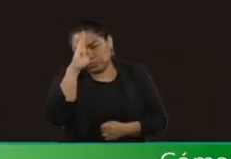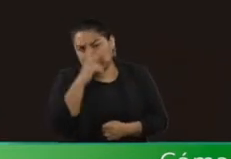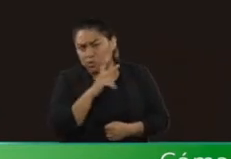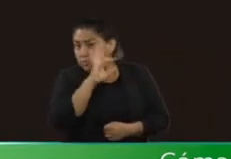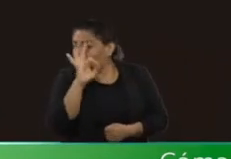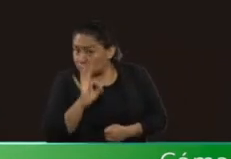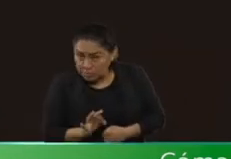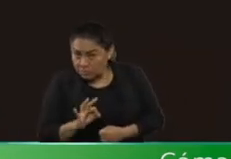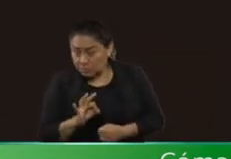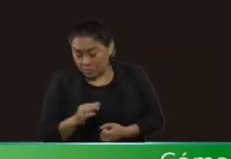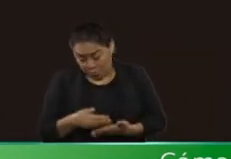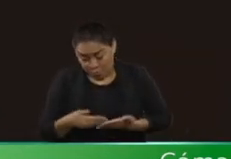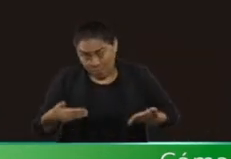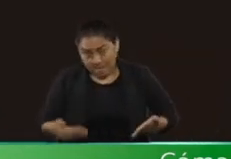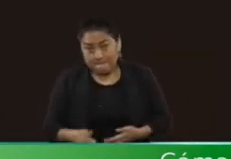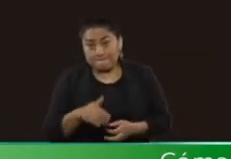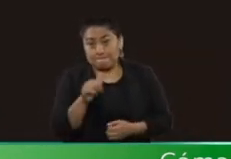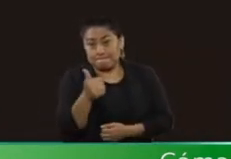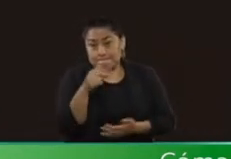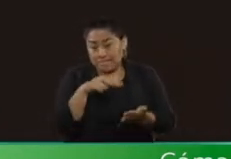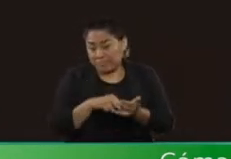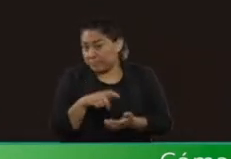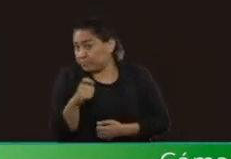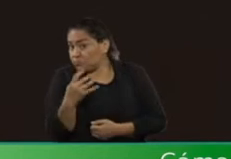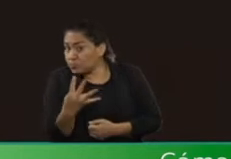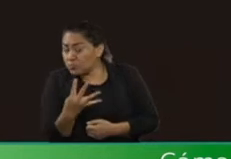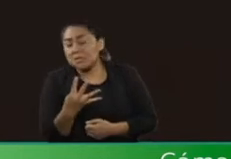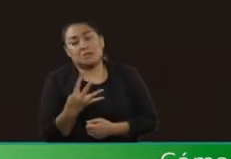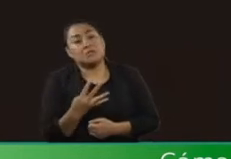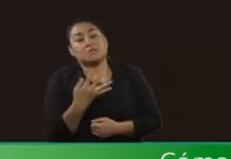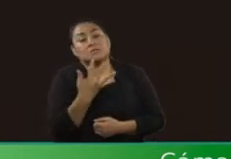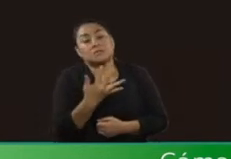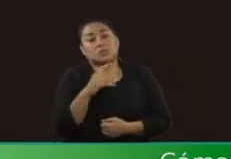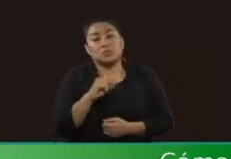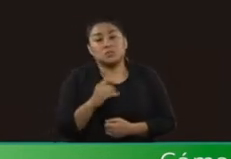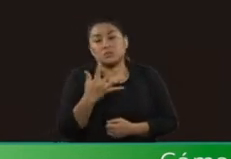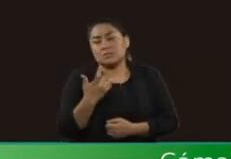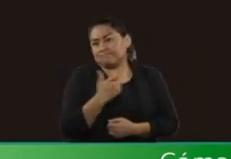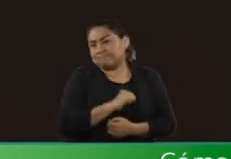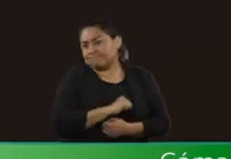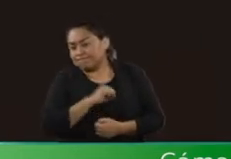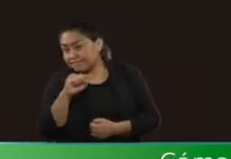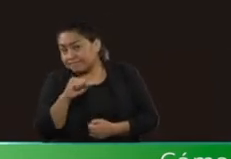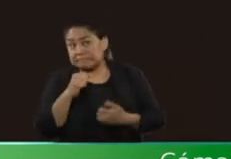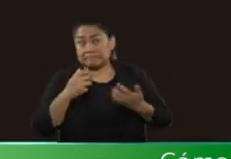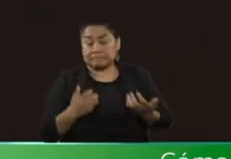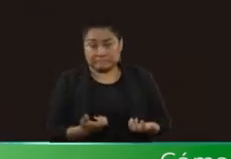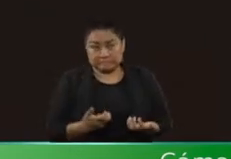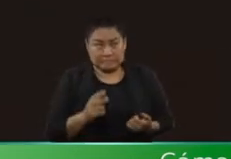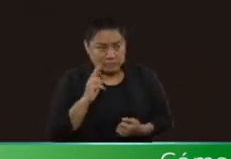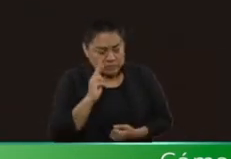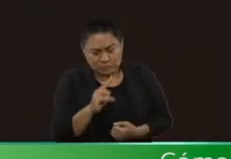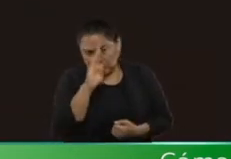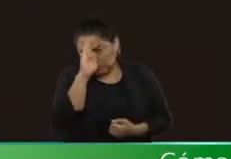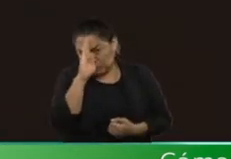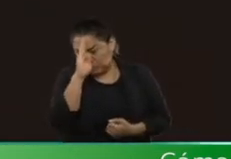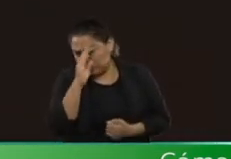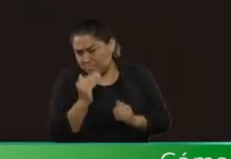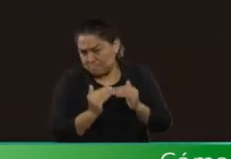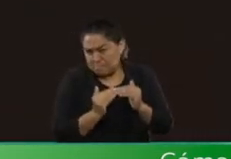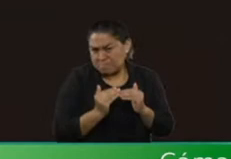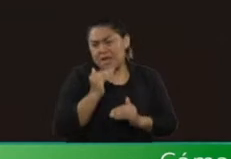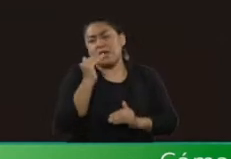hasta ahorita, agosto del 24, es del 5.5, cifras que son las más altas para